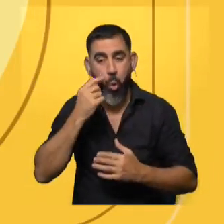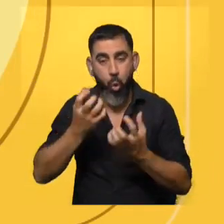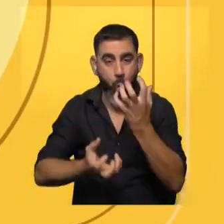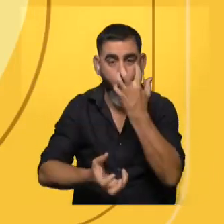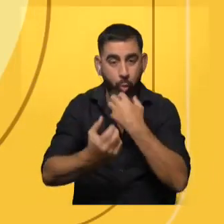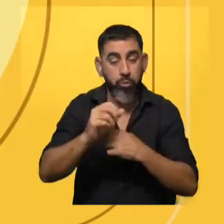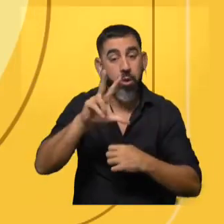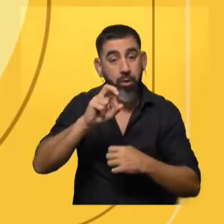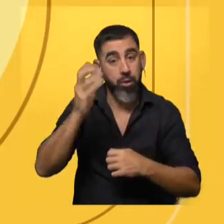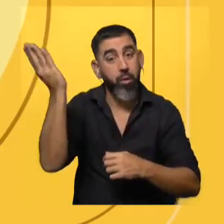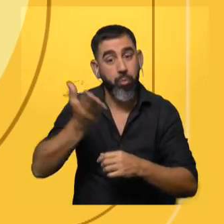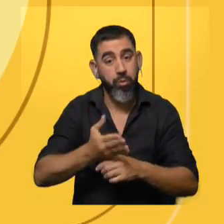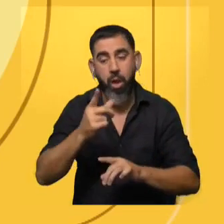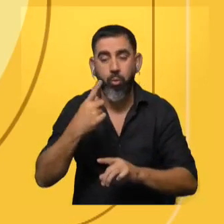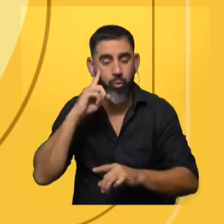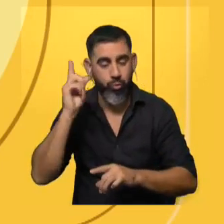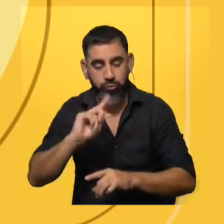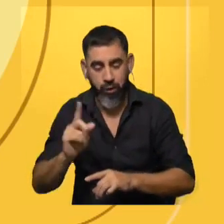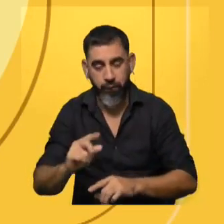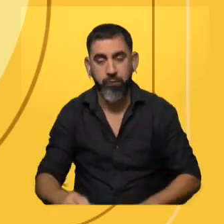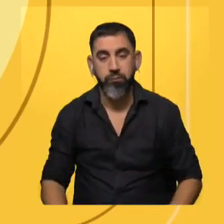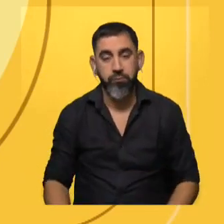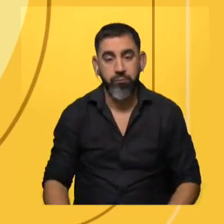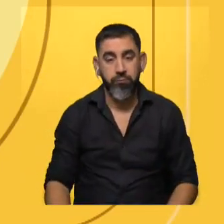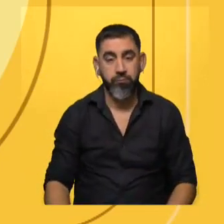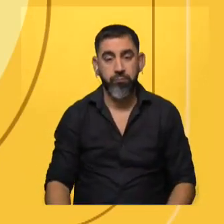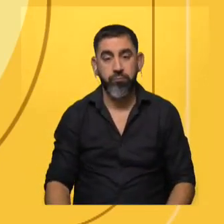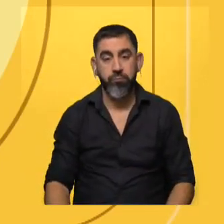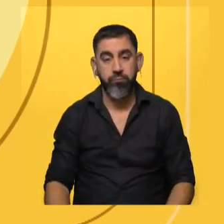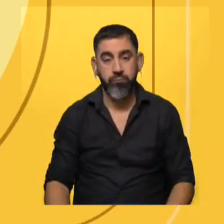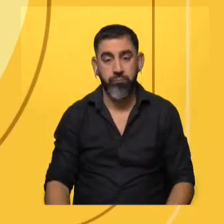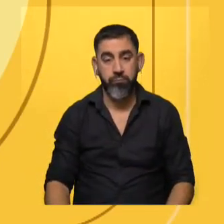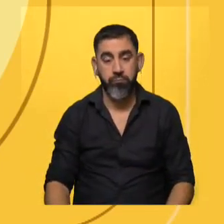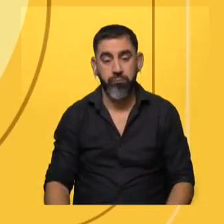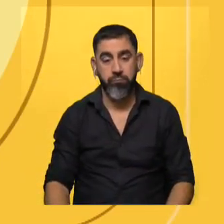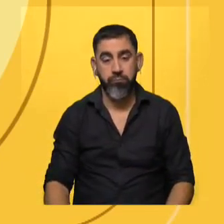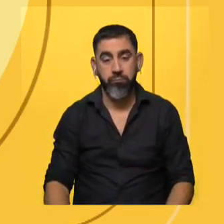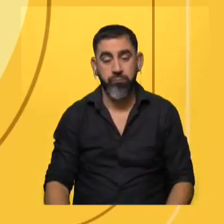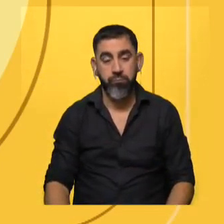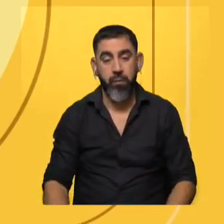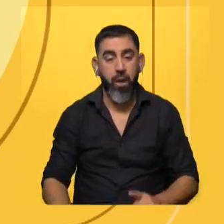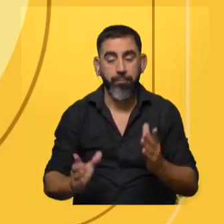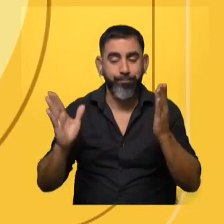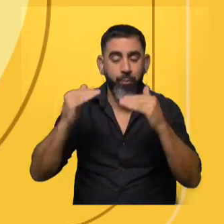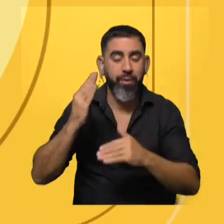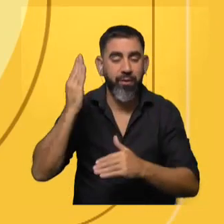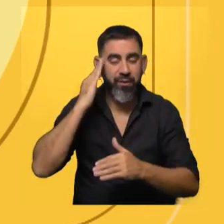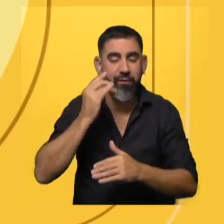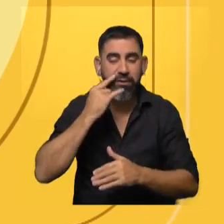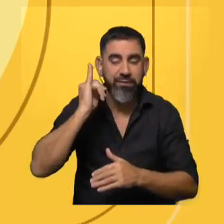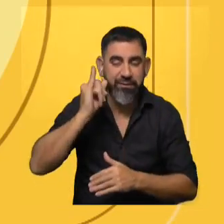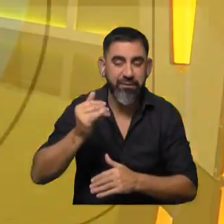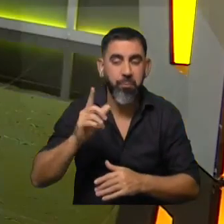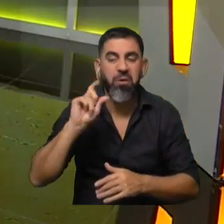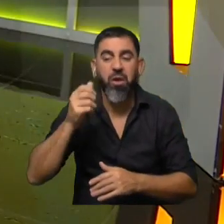un porcentaje no pudieron ser identificados, bueno, si no pudieron identificar bien al perro, otro no pudieron, lo identificaron bien pero no